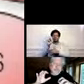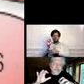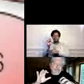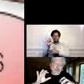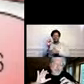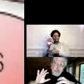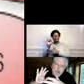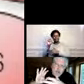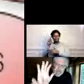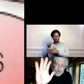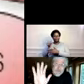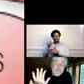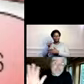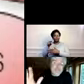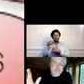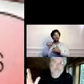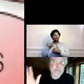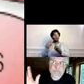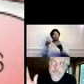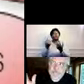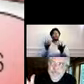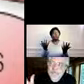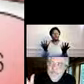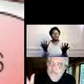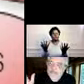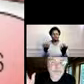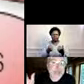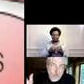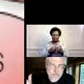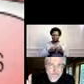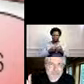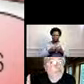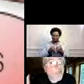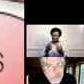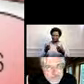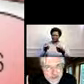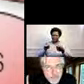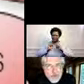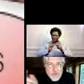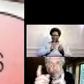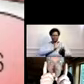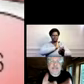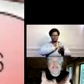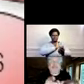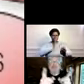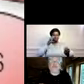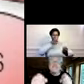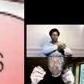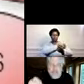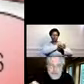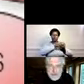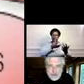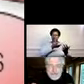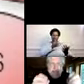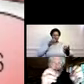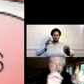la Alianza Nacional de Profesionales de Soporte Directo. Nos ha dado un poder, digamos,